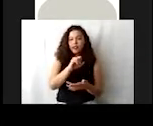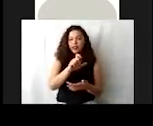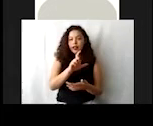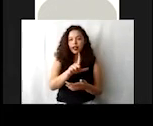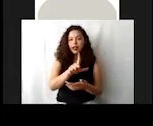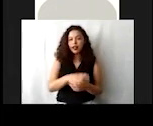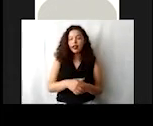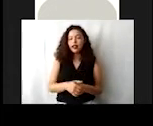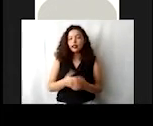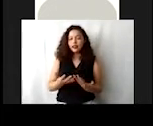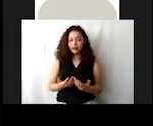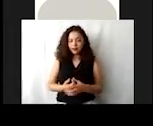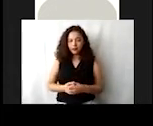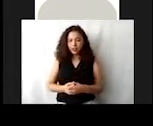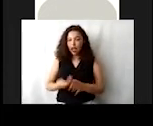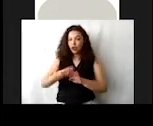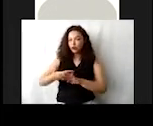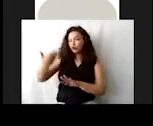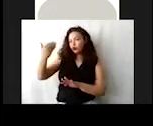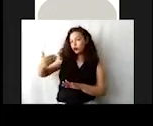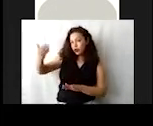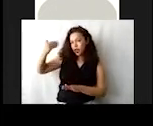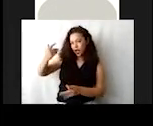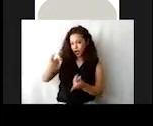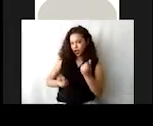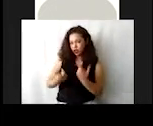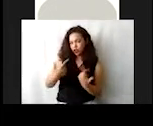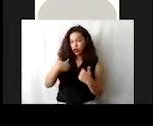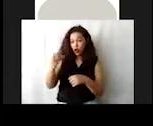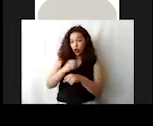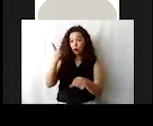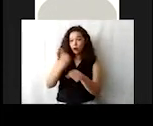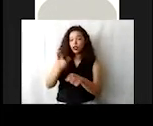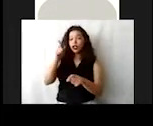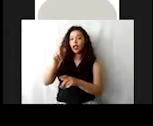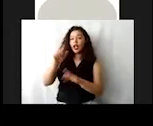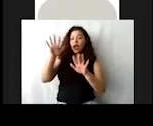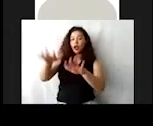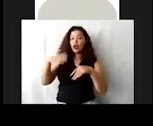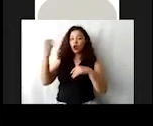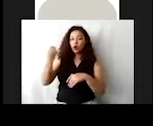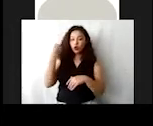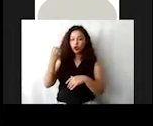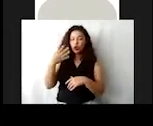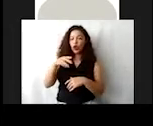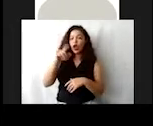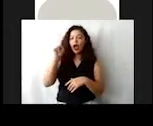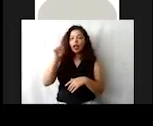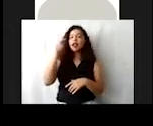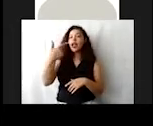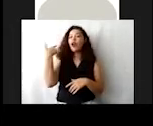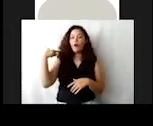Hace algunos años tuve la oportunidad de asistir a un congreso a Guadalajara y de platicar con